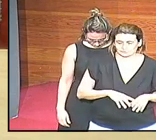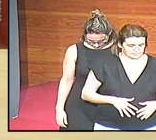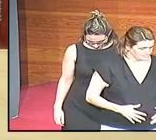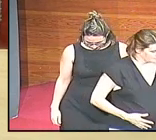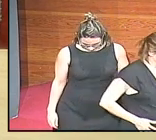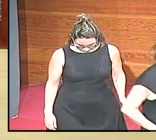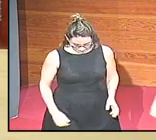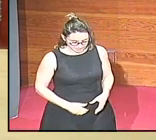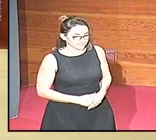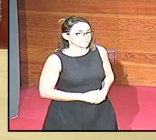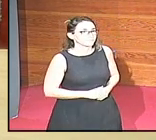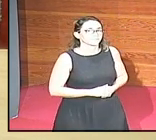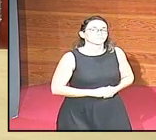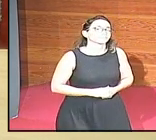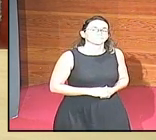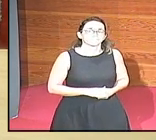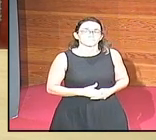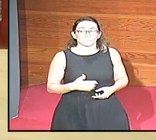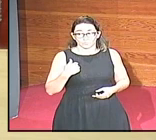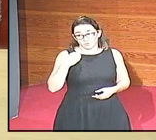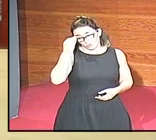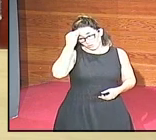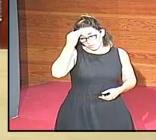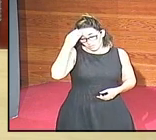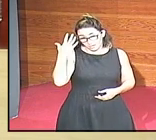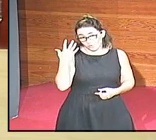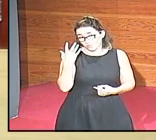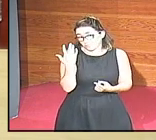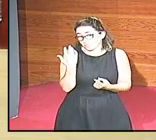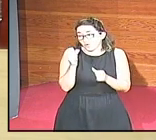ello. Y creo que de algún modo